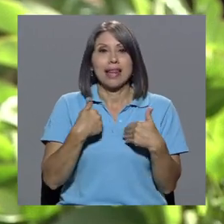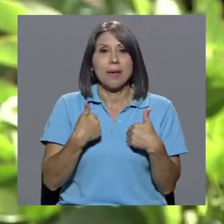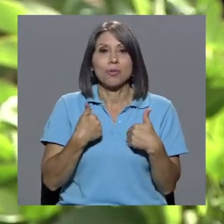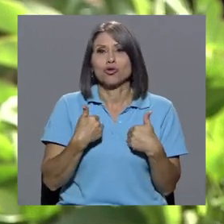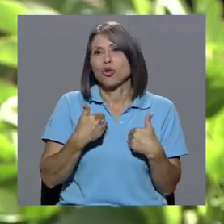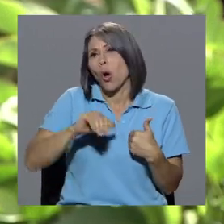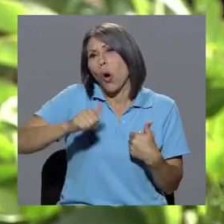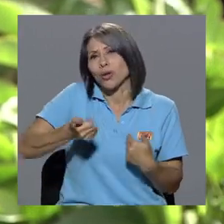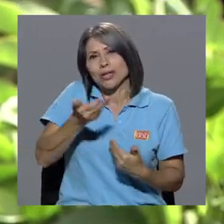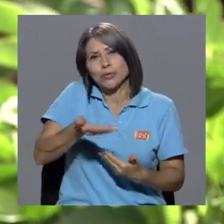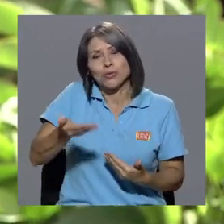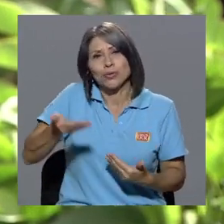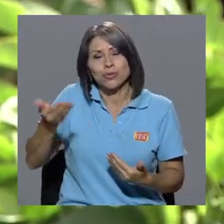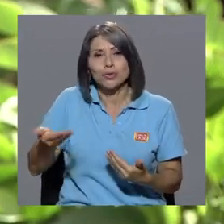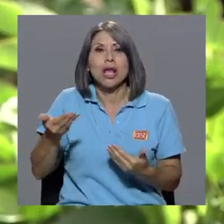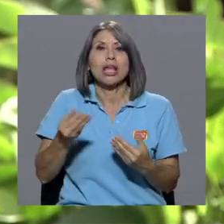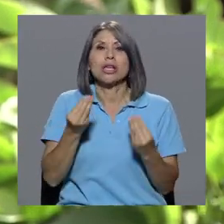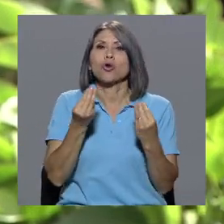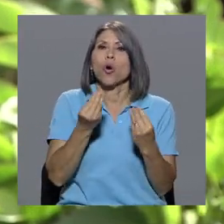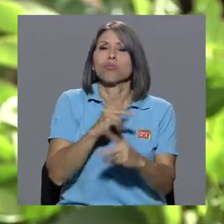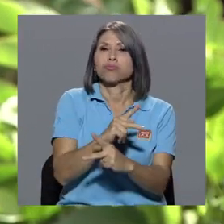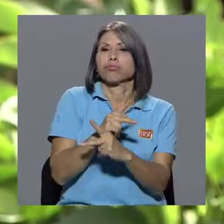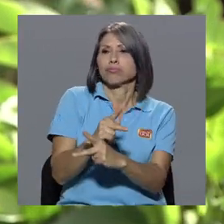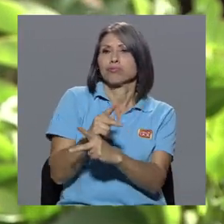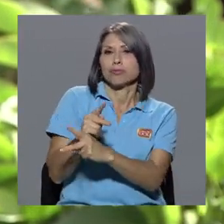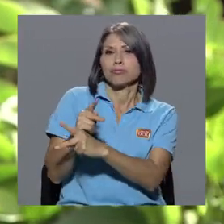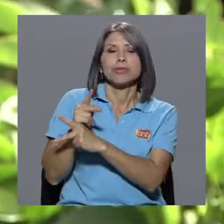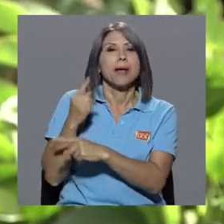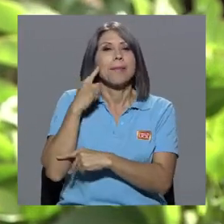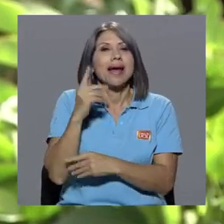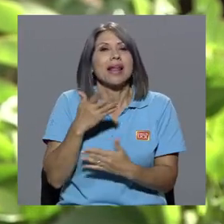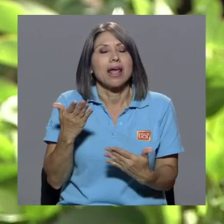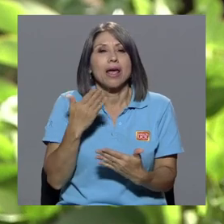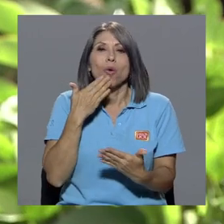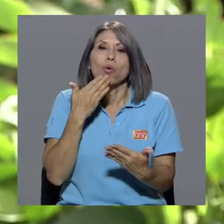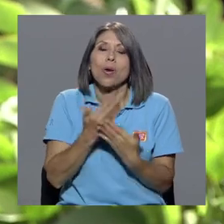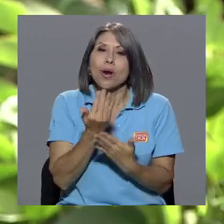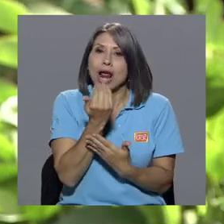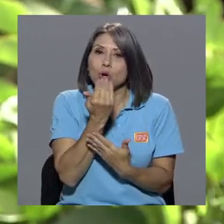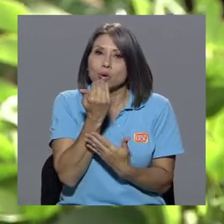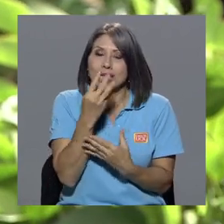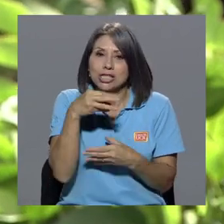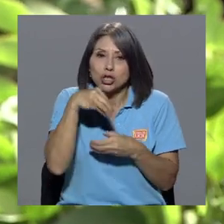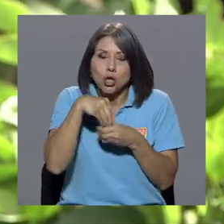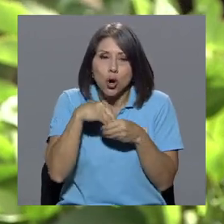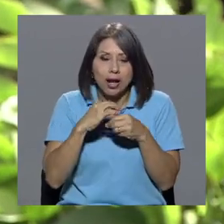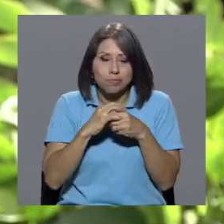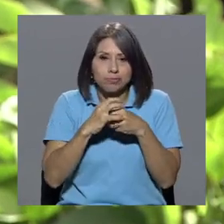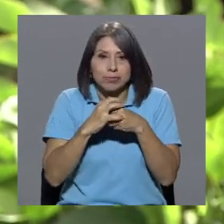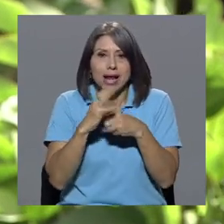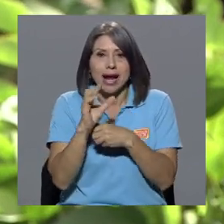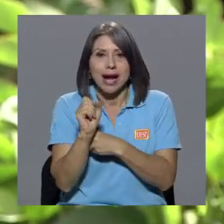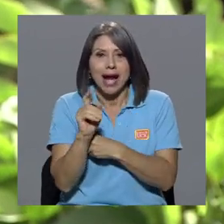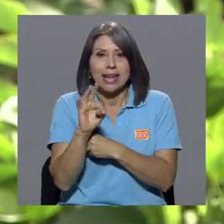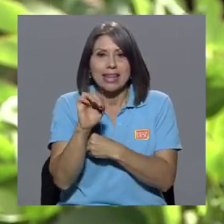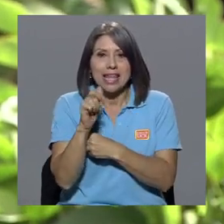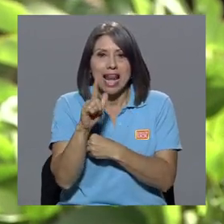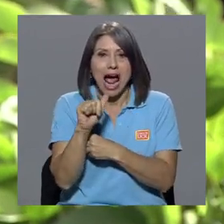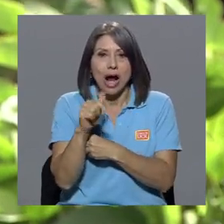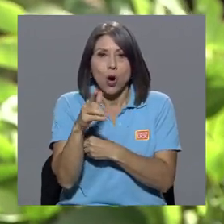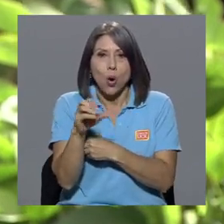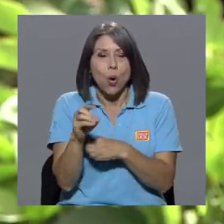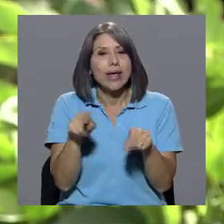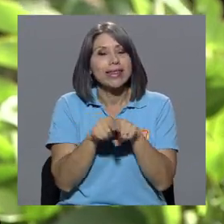algunas otras sustancias que son condroprotectores, que eso lo que busca es darle una buena nutrición al cartílago. Y también